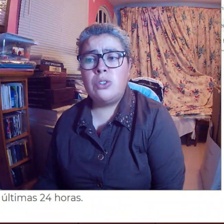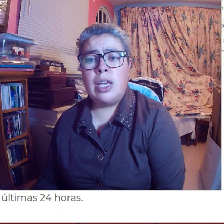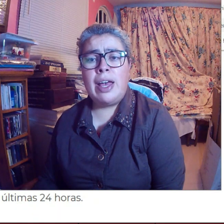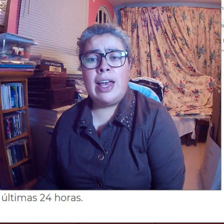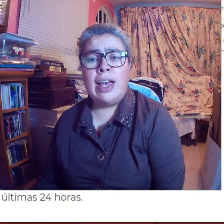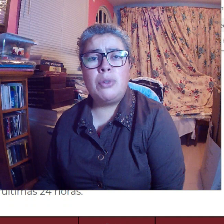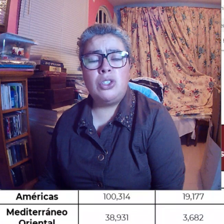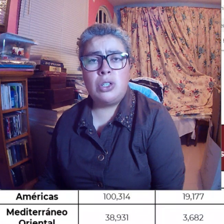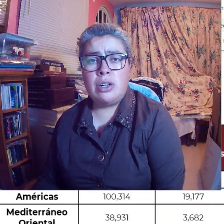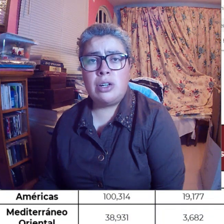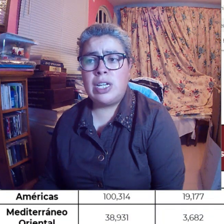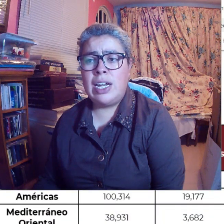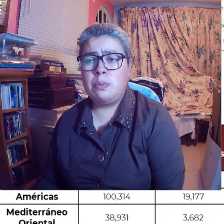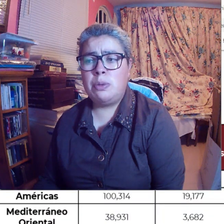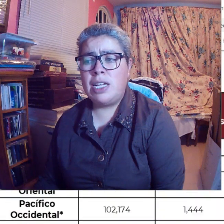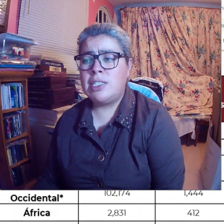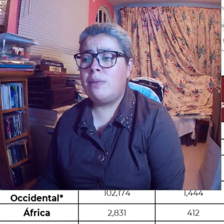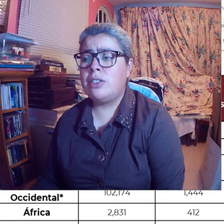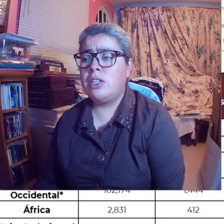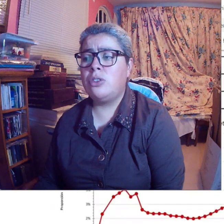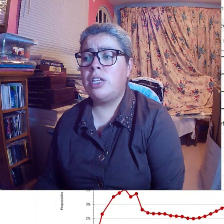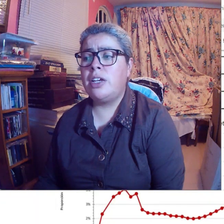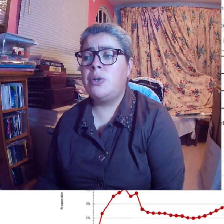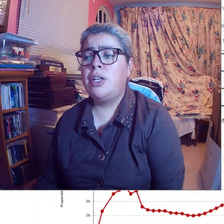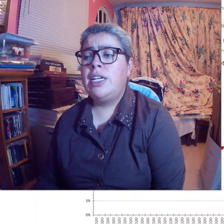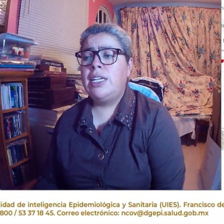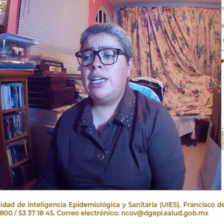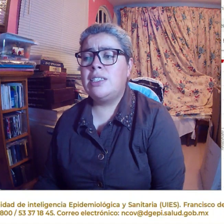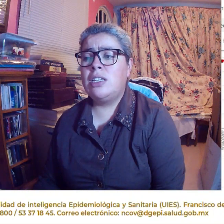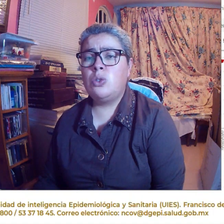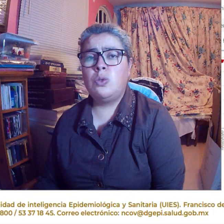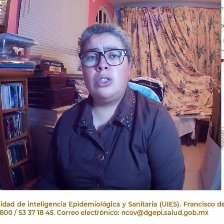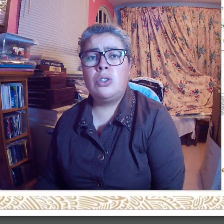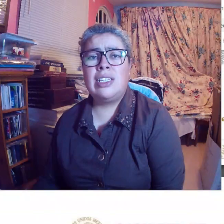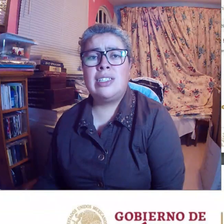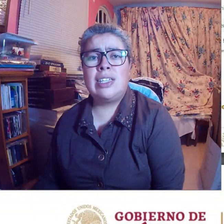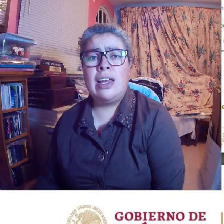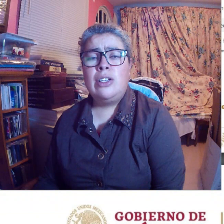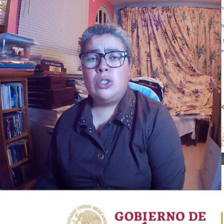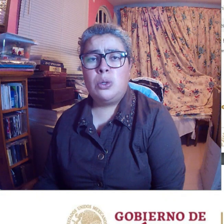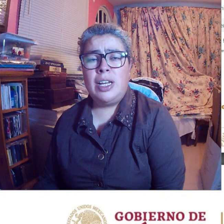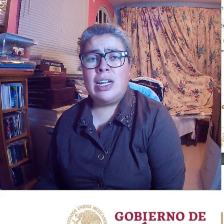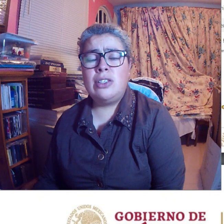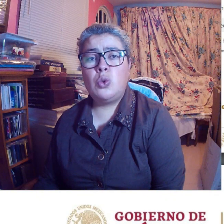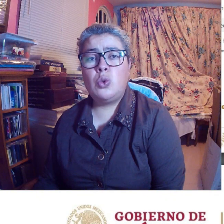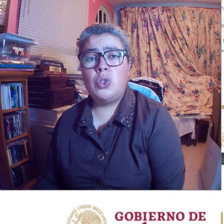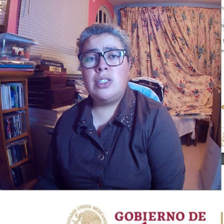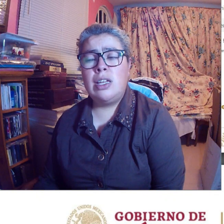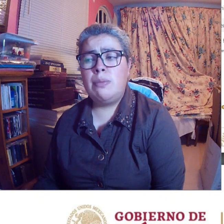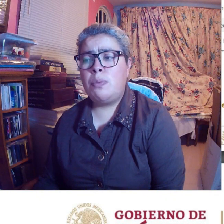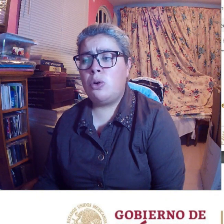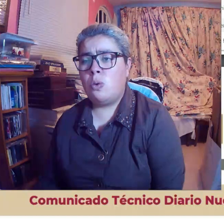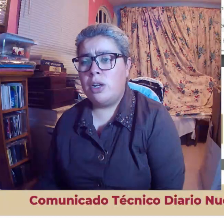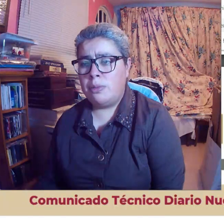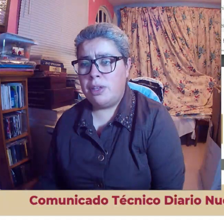que nos lleva a posicionarnos ya en las primeras tablas de contagio, y Estados Unidos está sobrecargando su